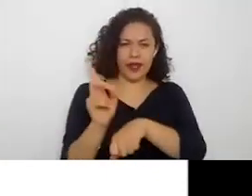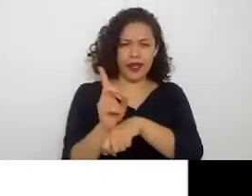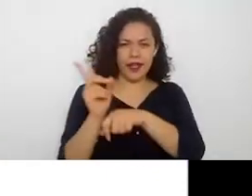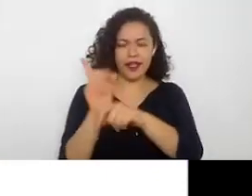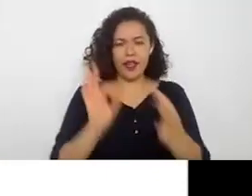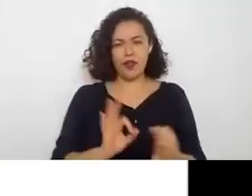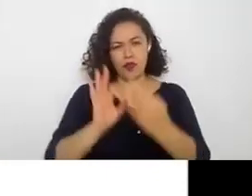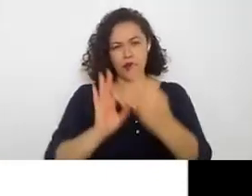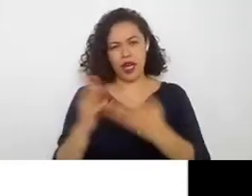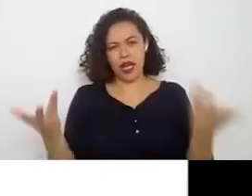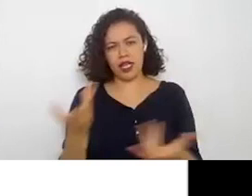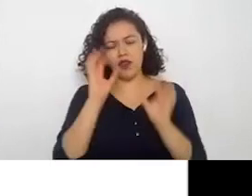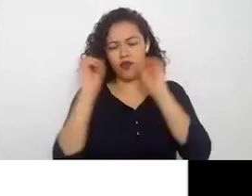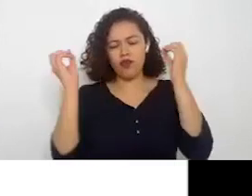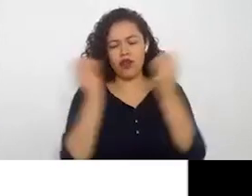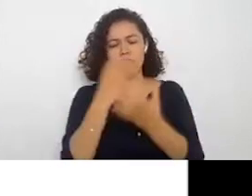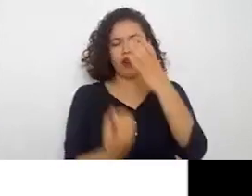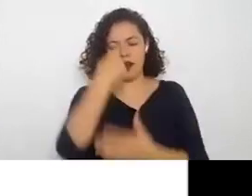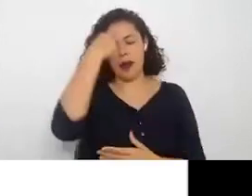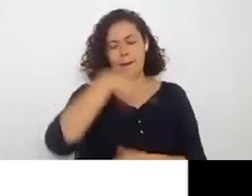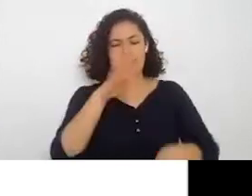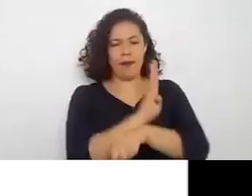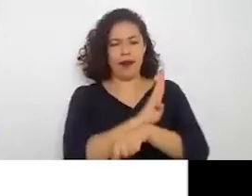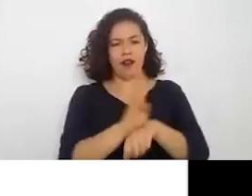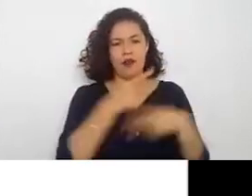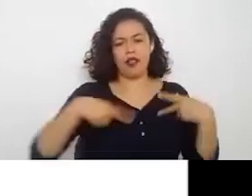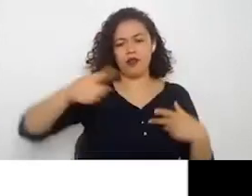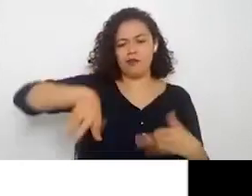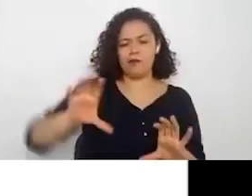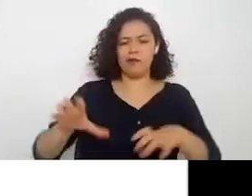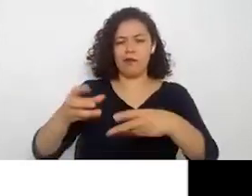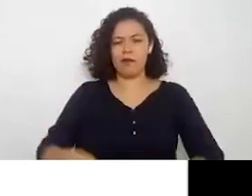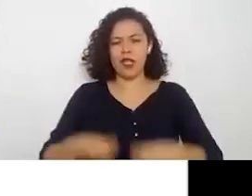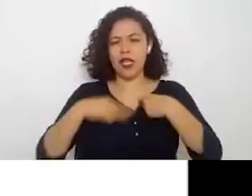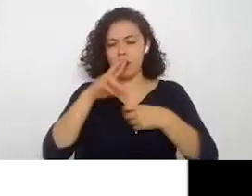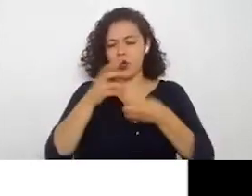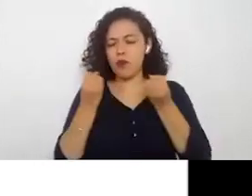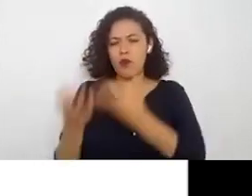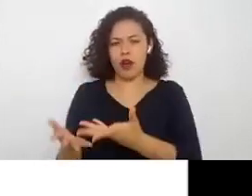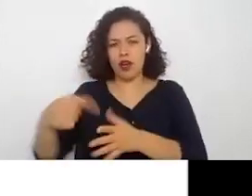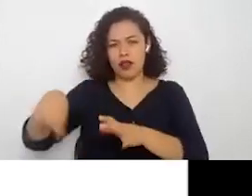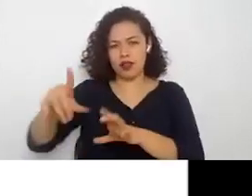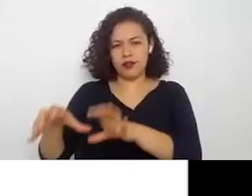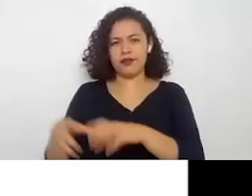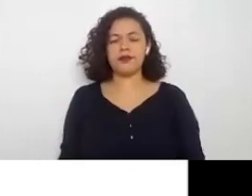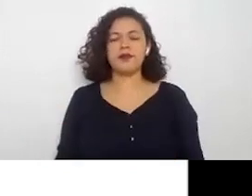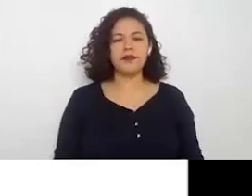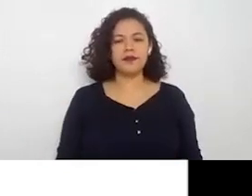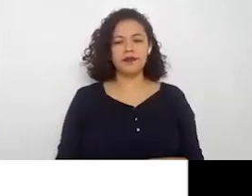creando nuevas estructuras para beneficio de una mejor calidad de vida de los más vulnerables.